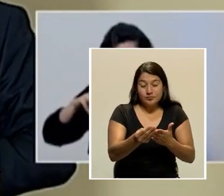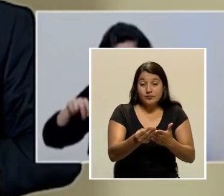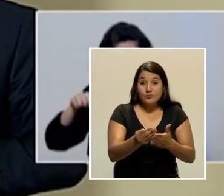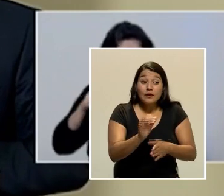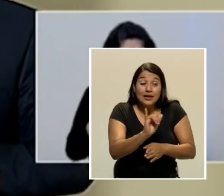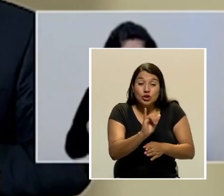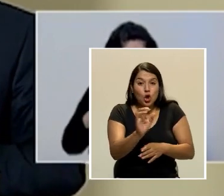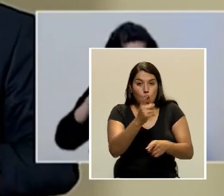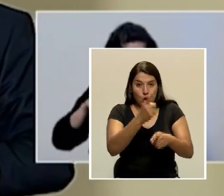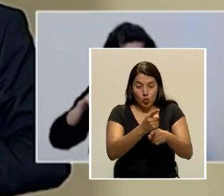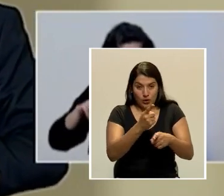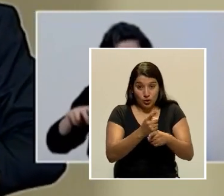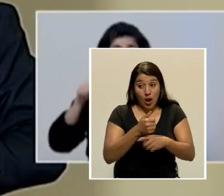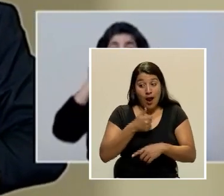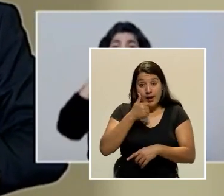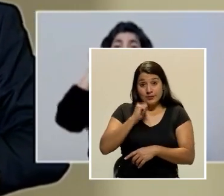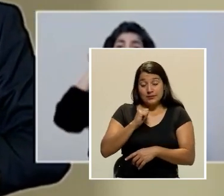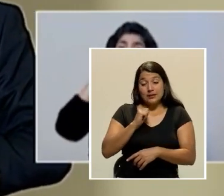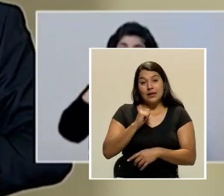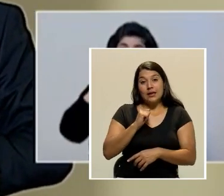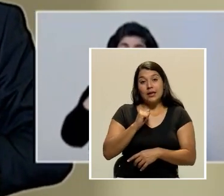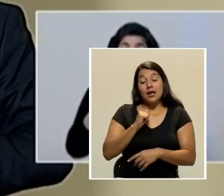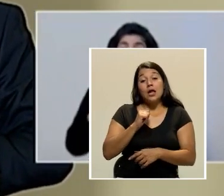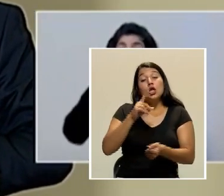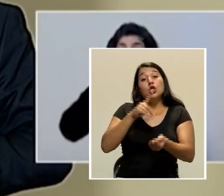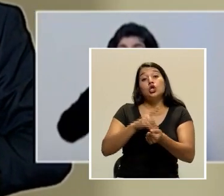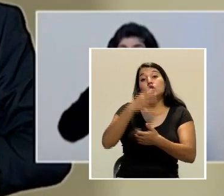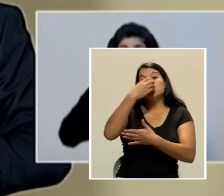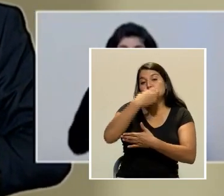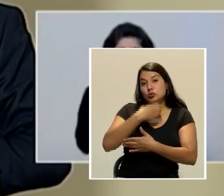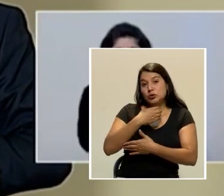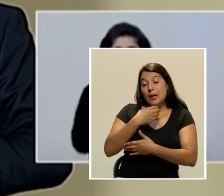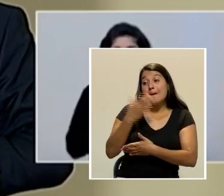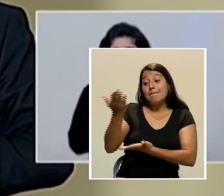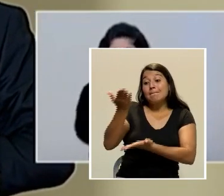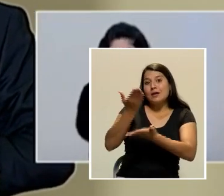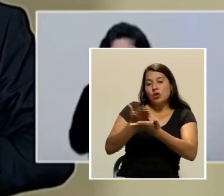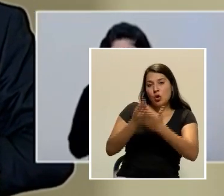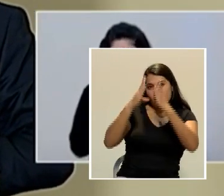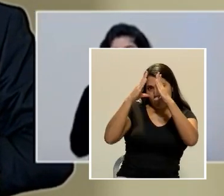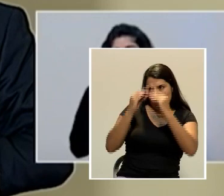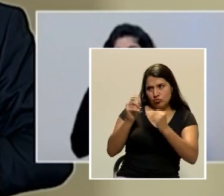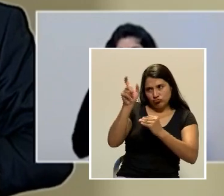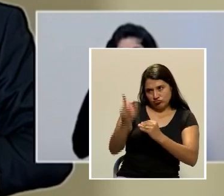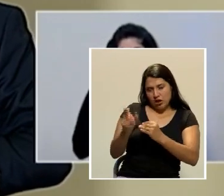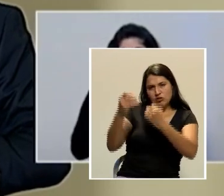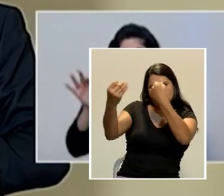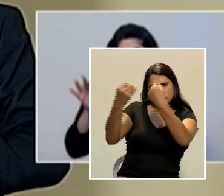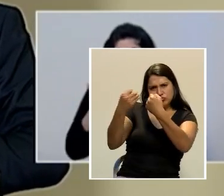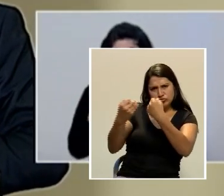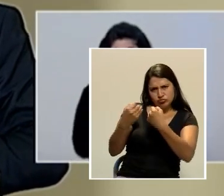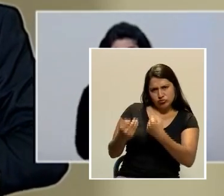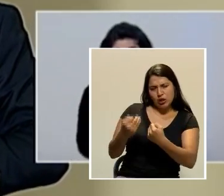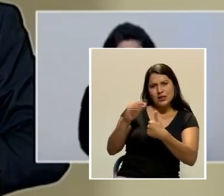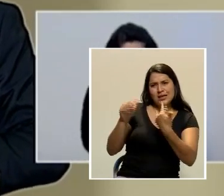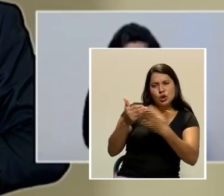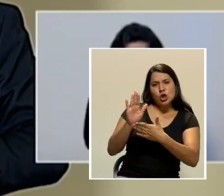Creo que no debe quedar piedra sobre piedra, debe investigarse todo y debe haber absoluta transparencia sobre esa